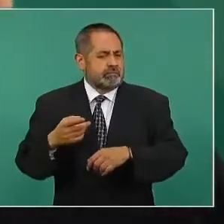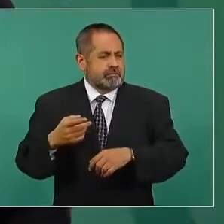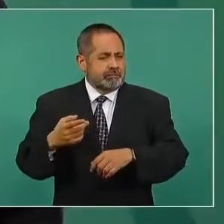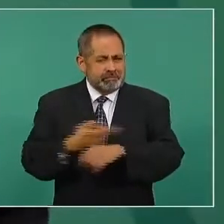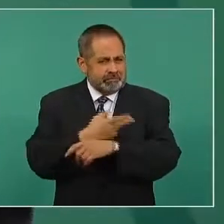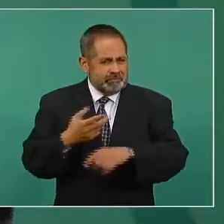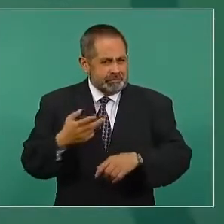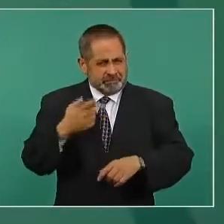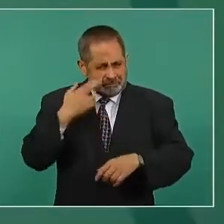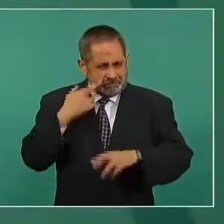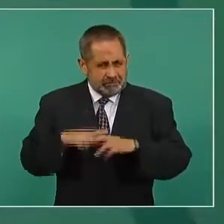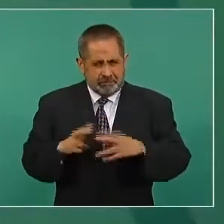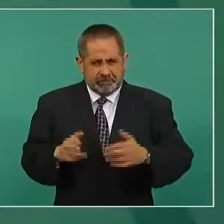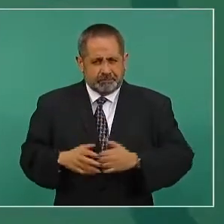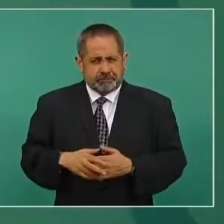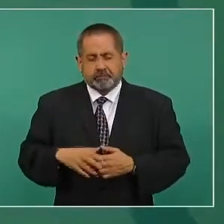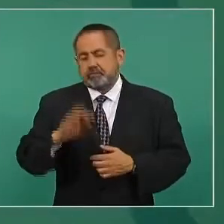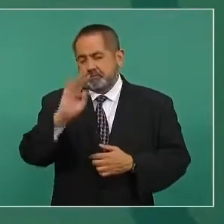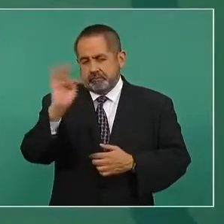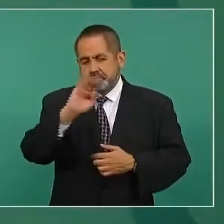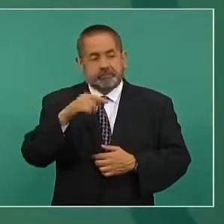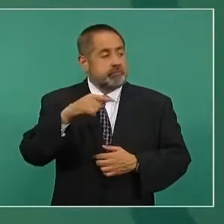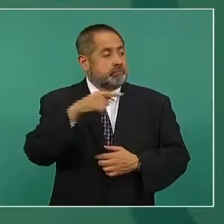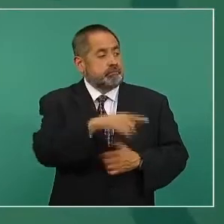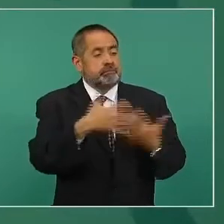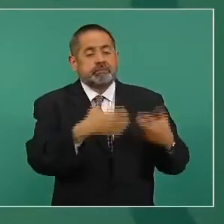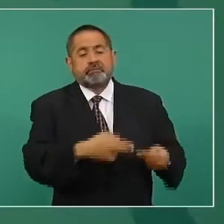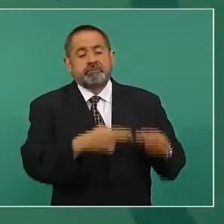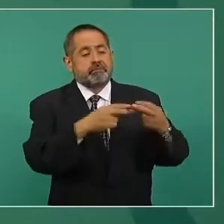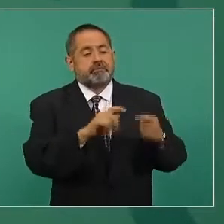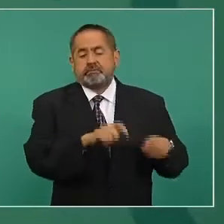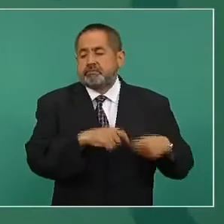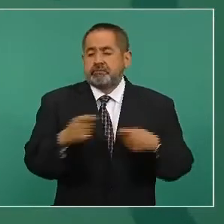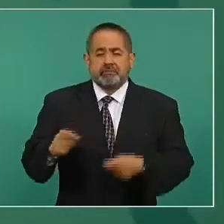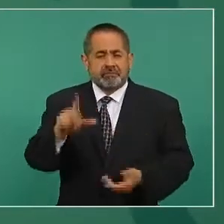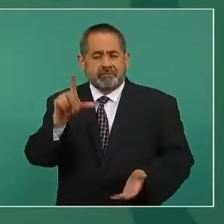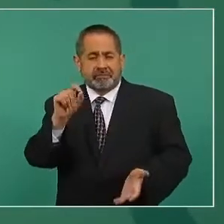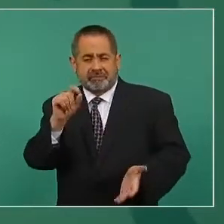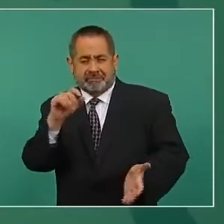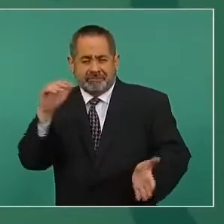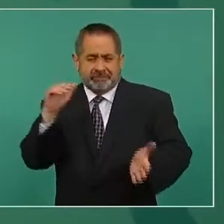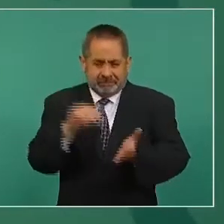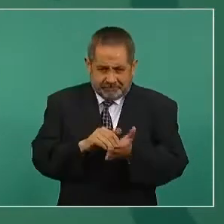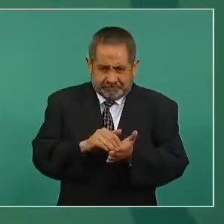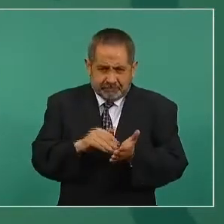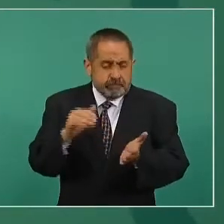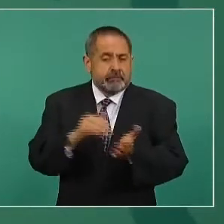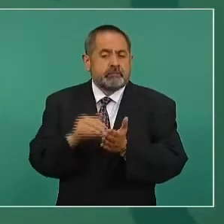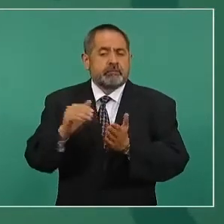Imagínense si a una empresa le condonan 20,000 millones de pesos,